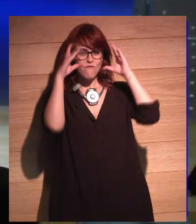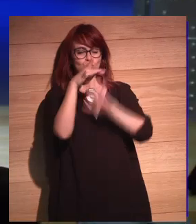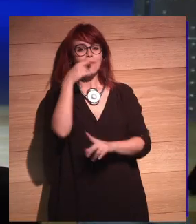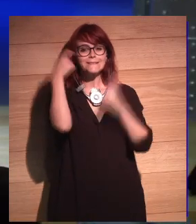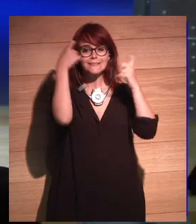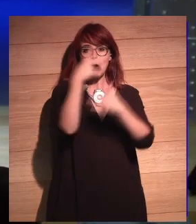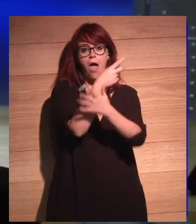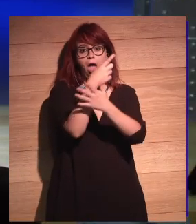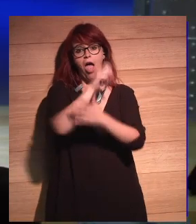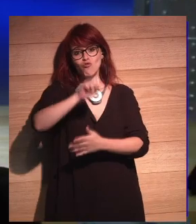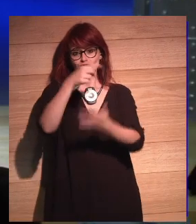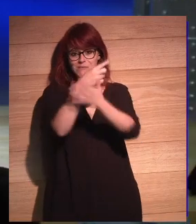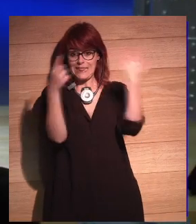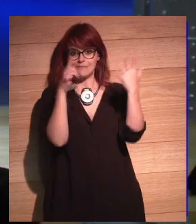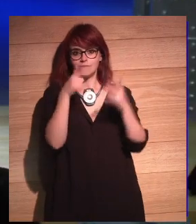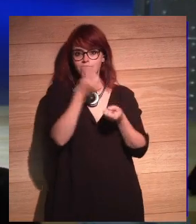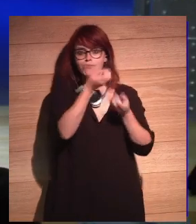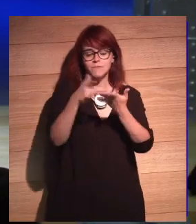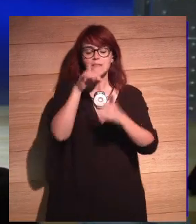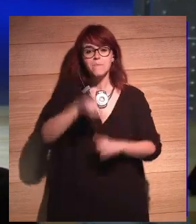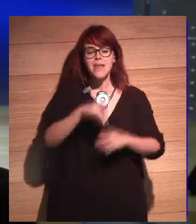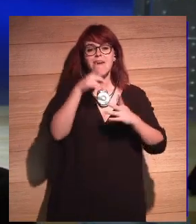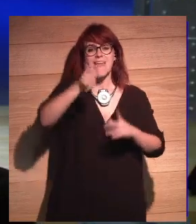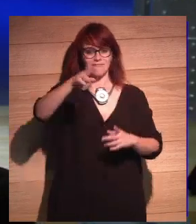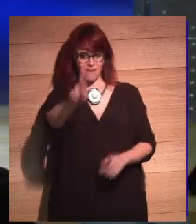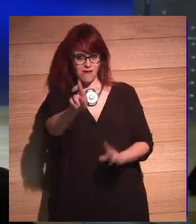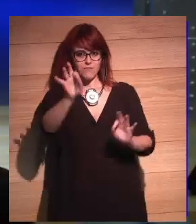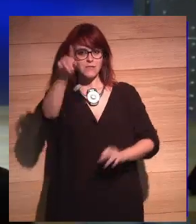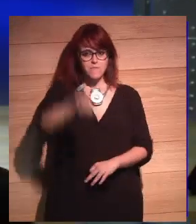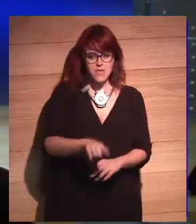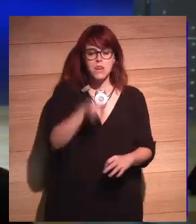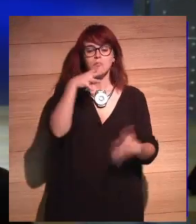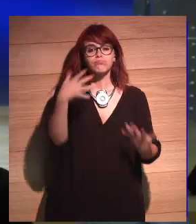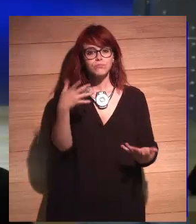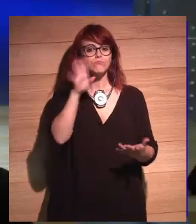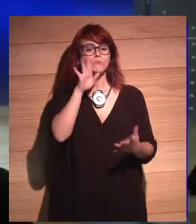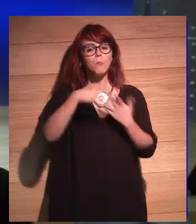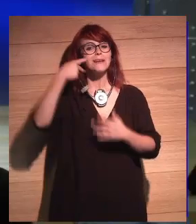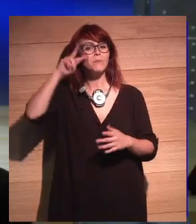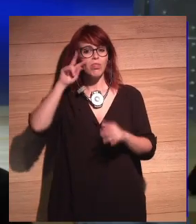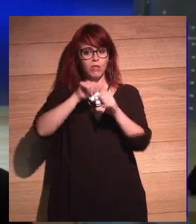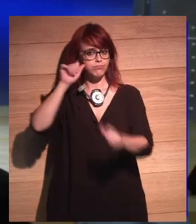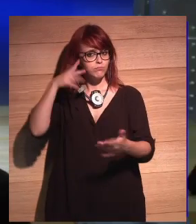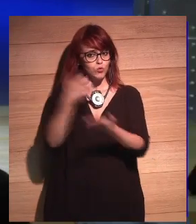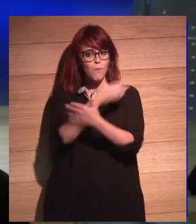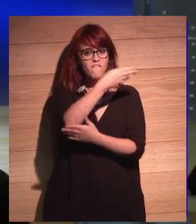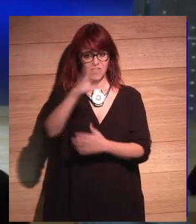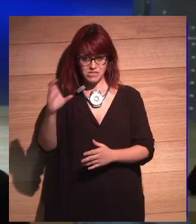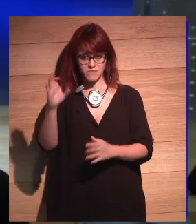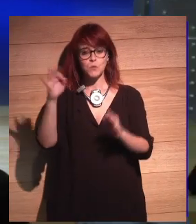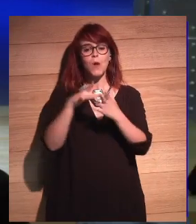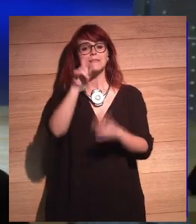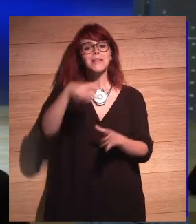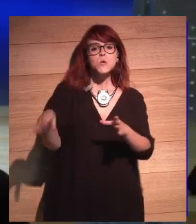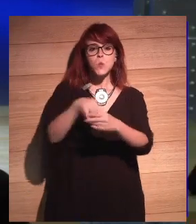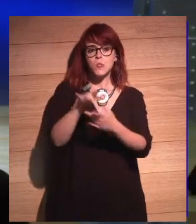pero se puede aplicar también a la realidad extendida en este momento, ¿verdad? Entonces hacemos muchísimas experiencias, desarrollamos muchas experiencias en la BBC, incluyendo